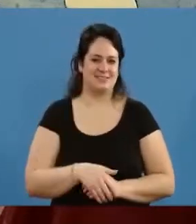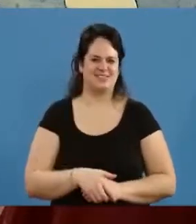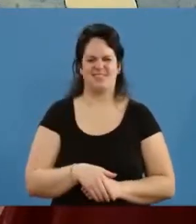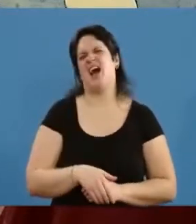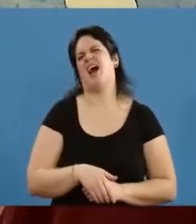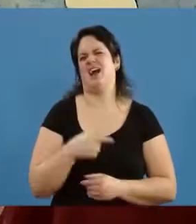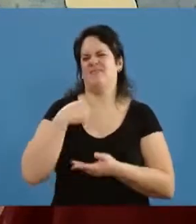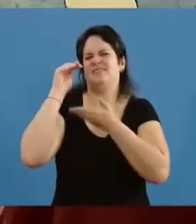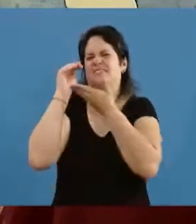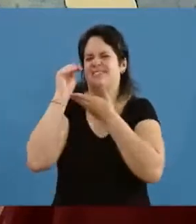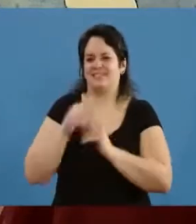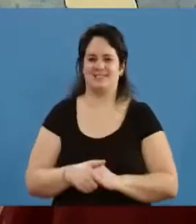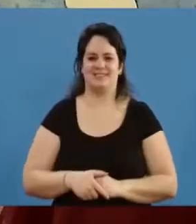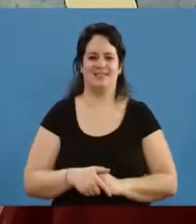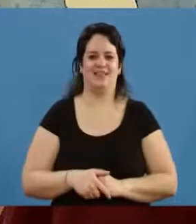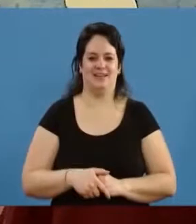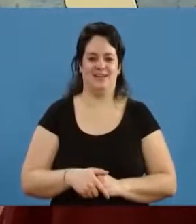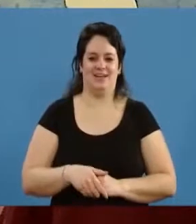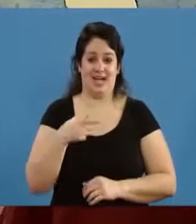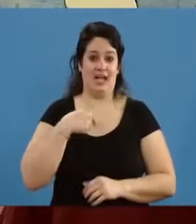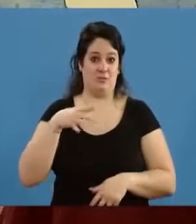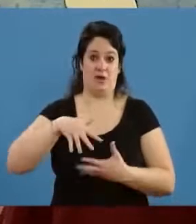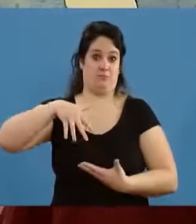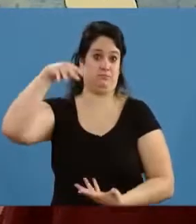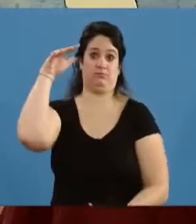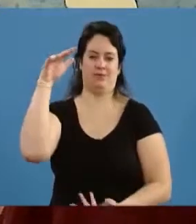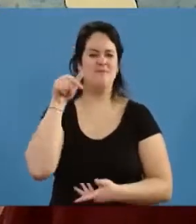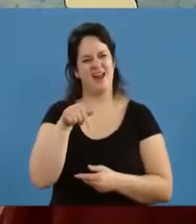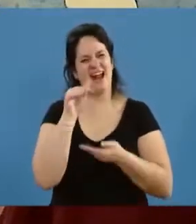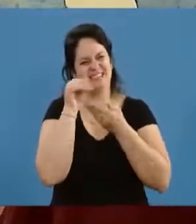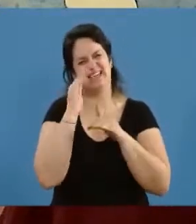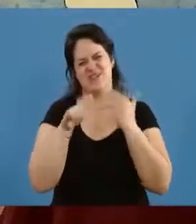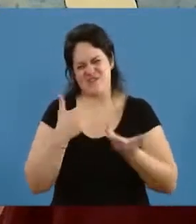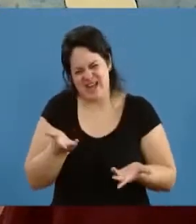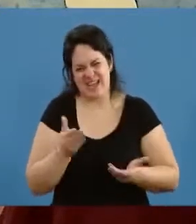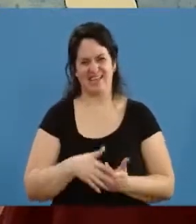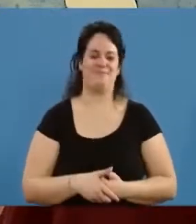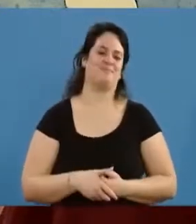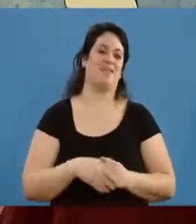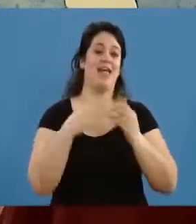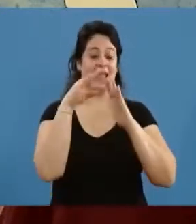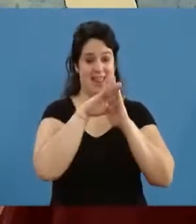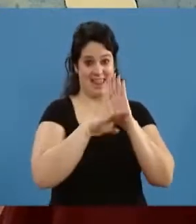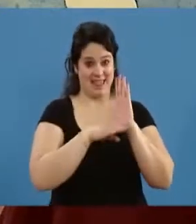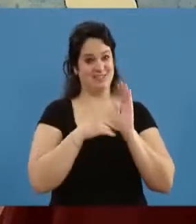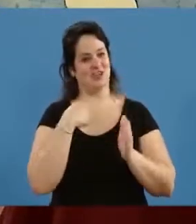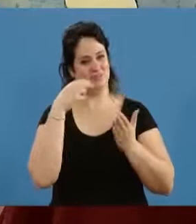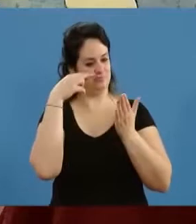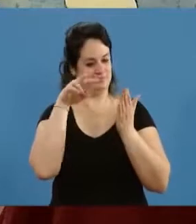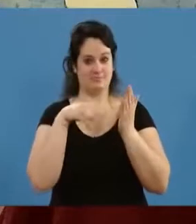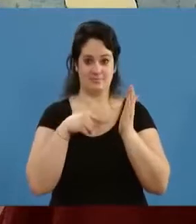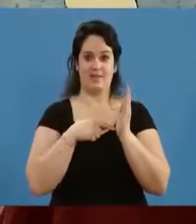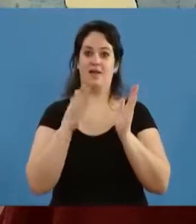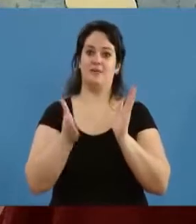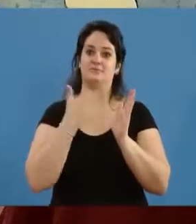carnívoros, sí, pero chiquitos. este igual, este era muy gigante, estos son chiquititos. El texto que te voy a leer está en